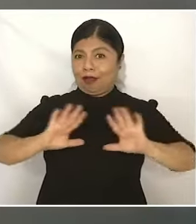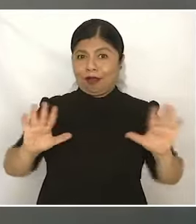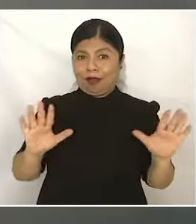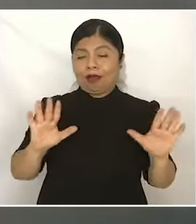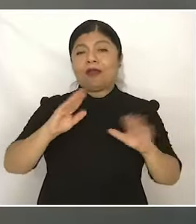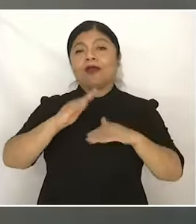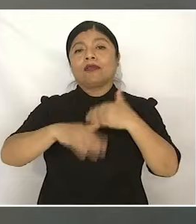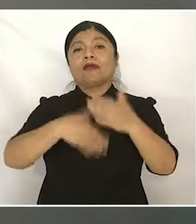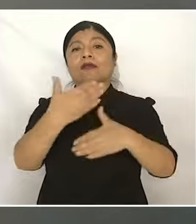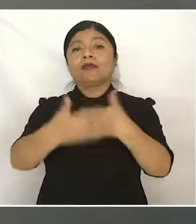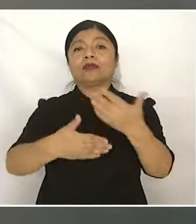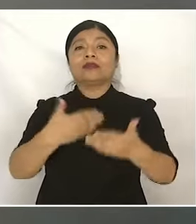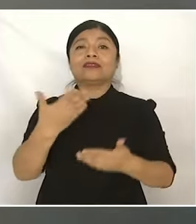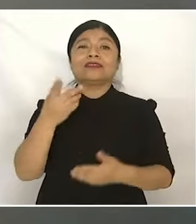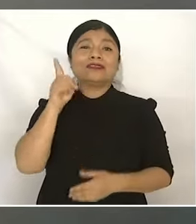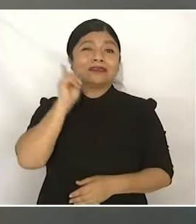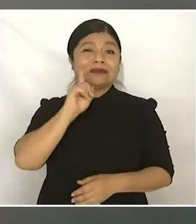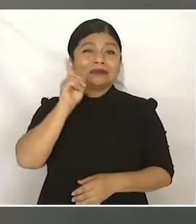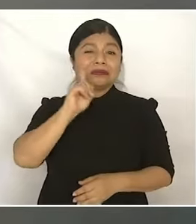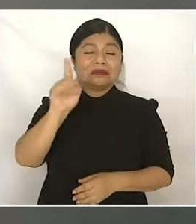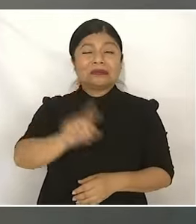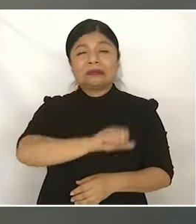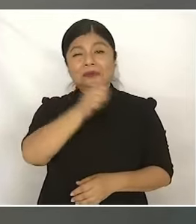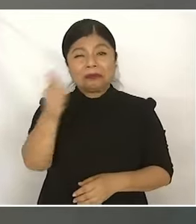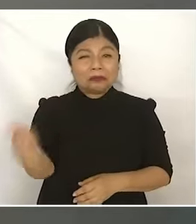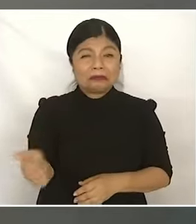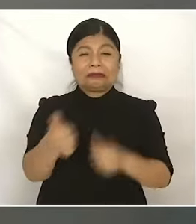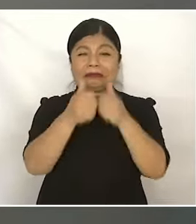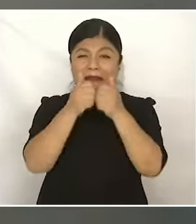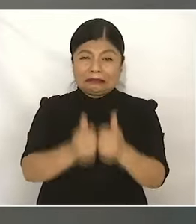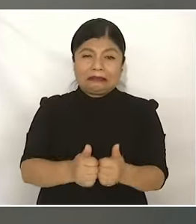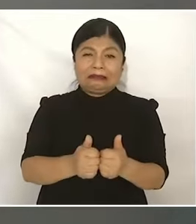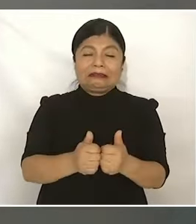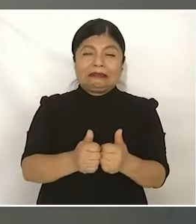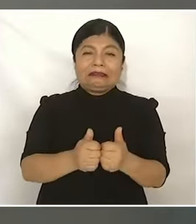como 70 años. Bueno,